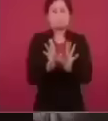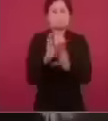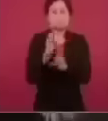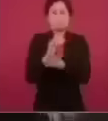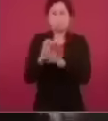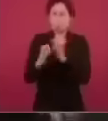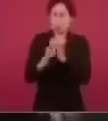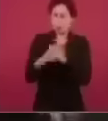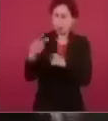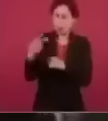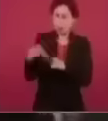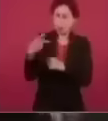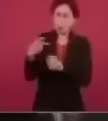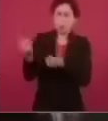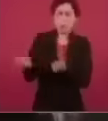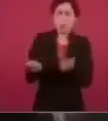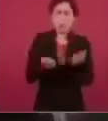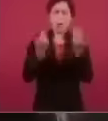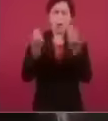supuestamente,